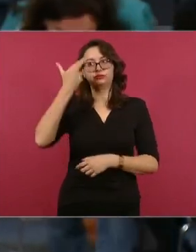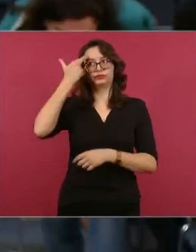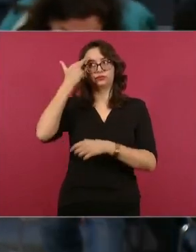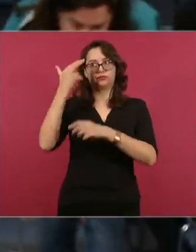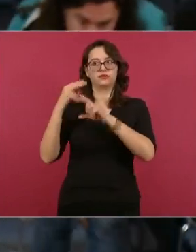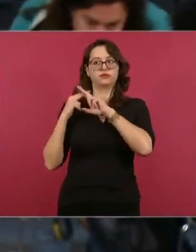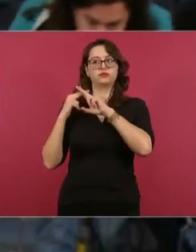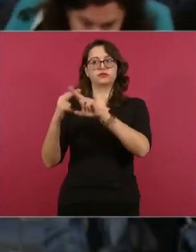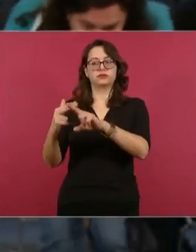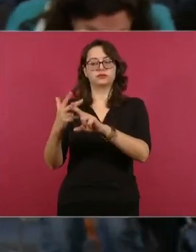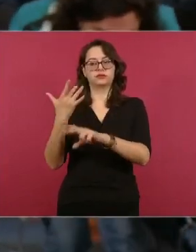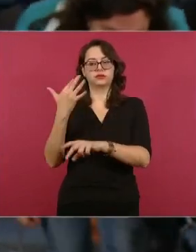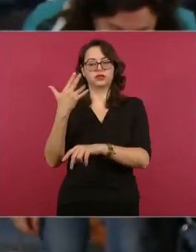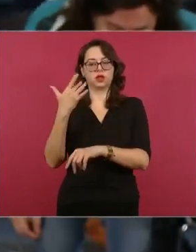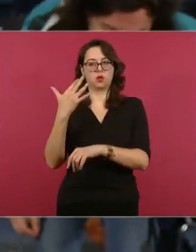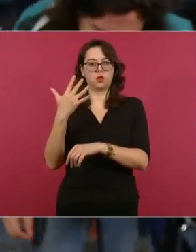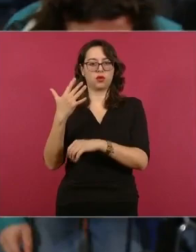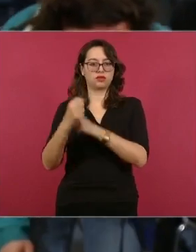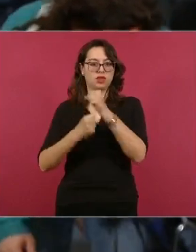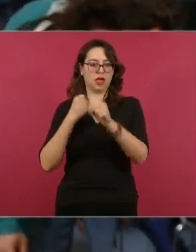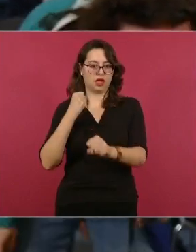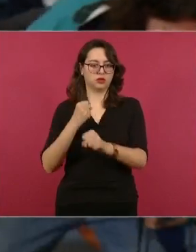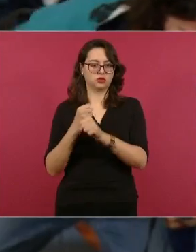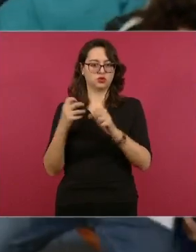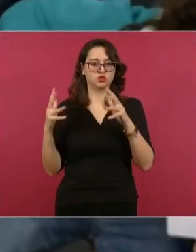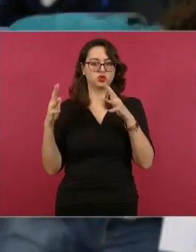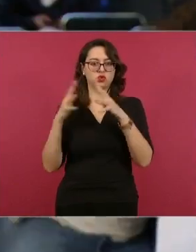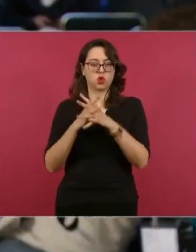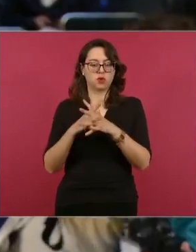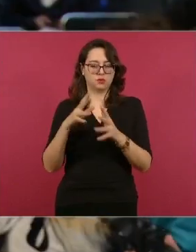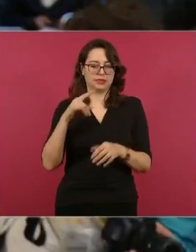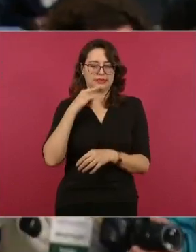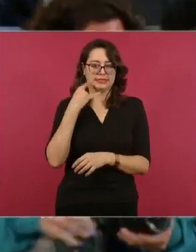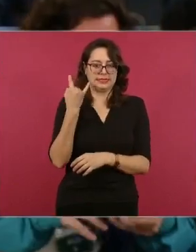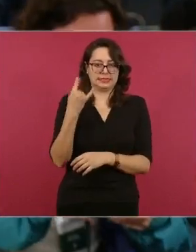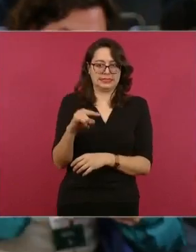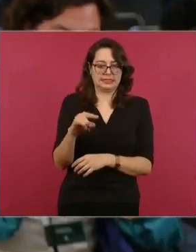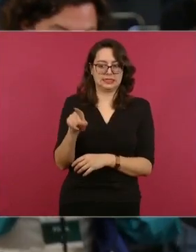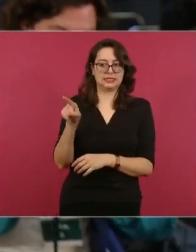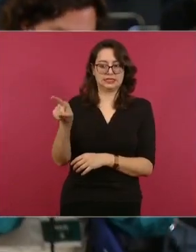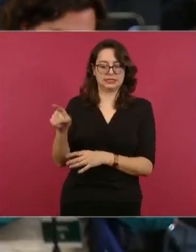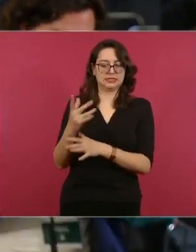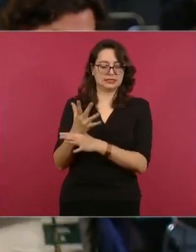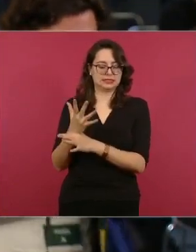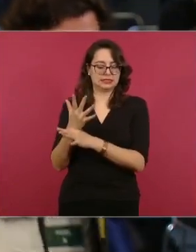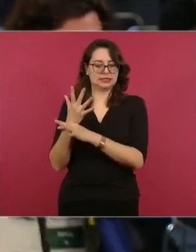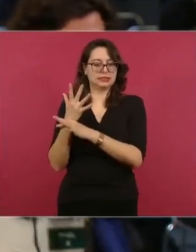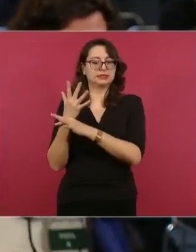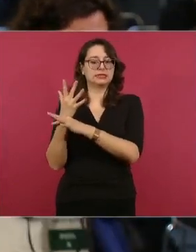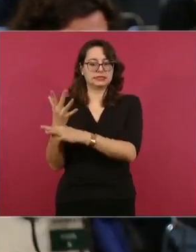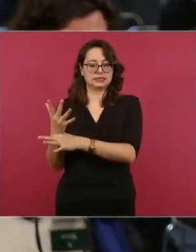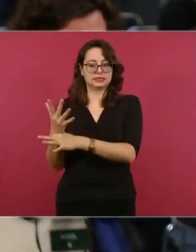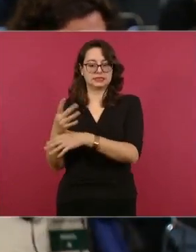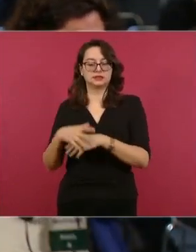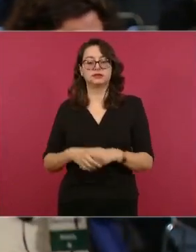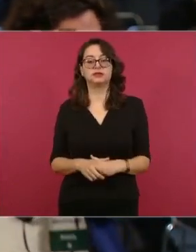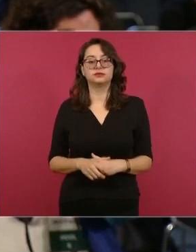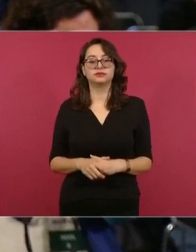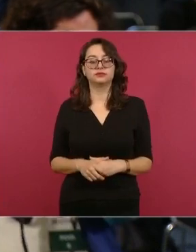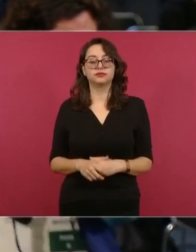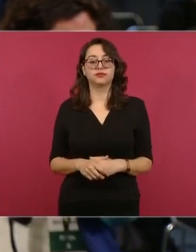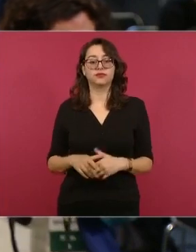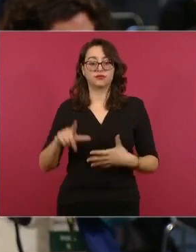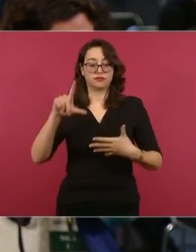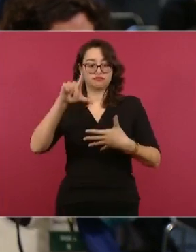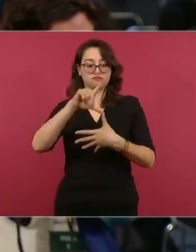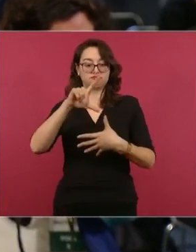del golpe de Estado en Chile y mencionó que en América Latina está resurgiendo este